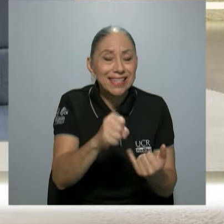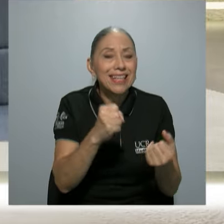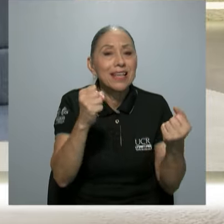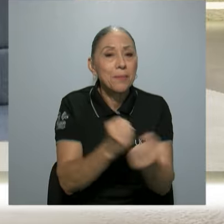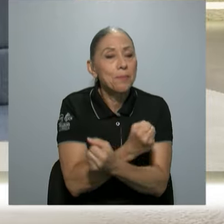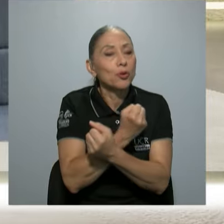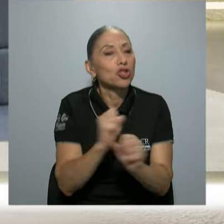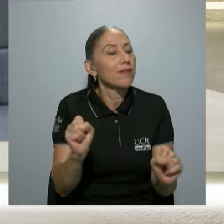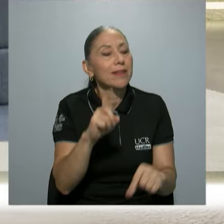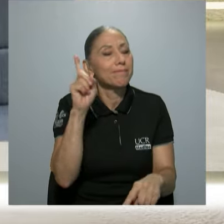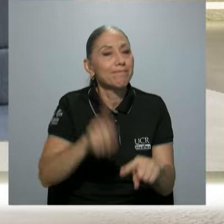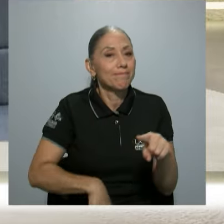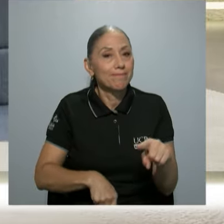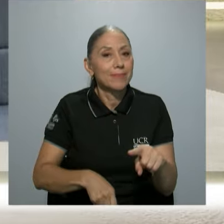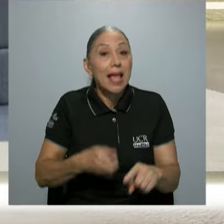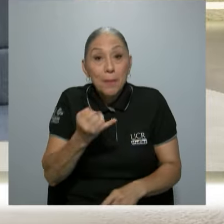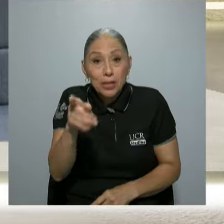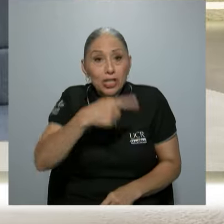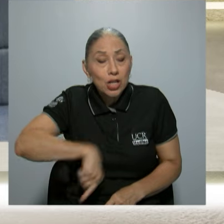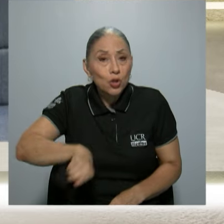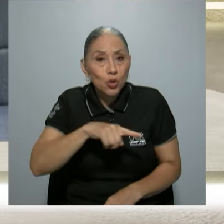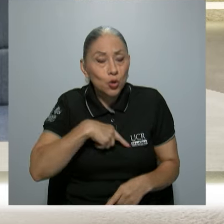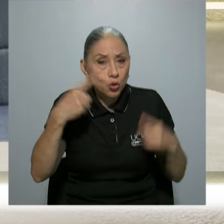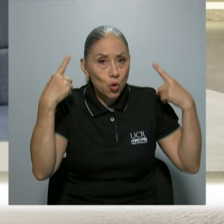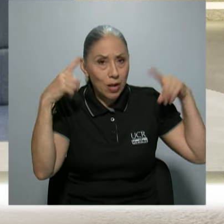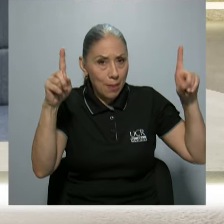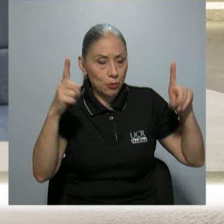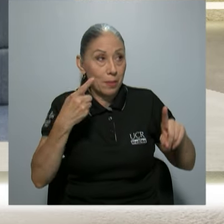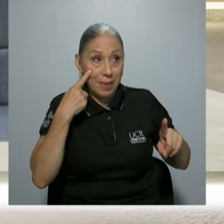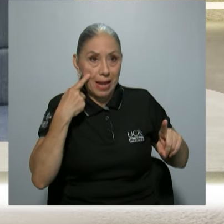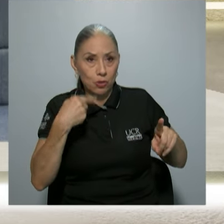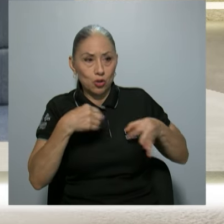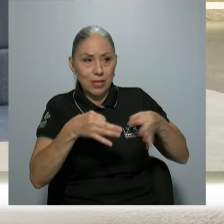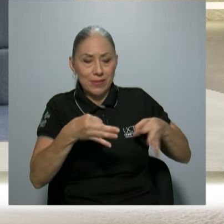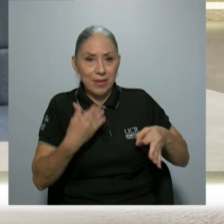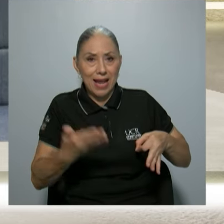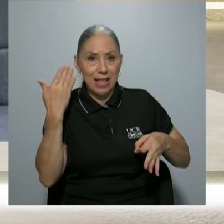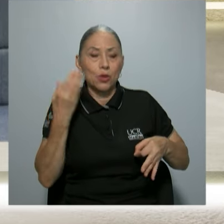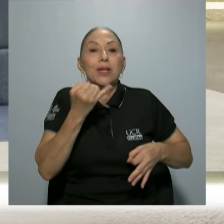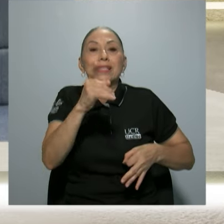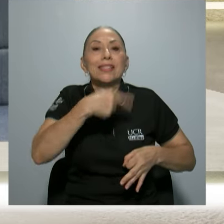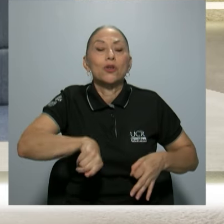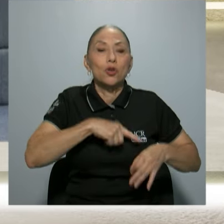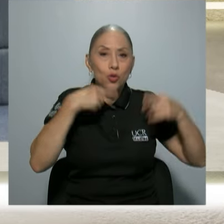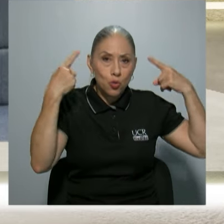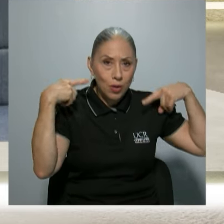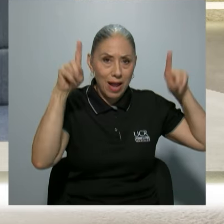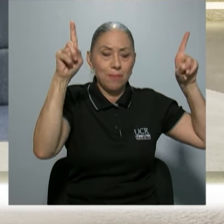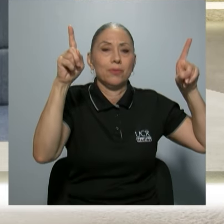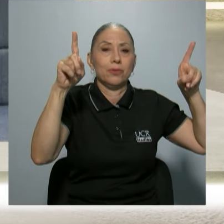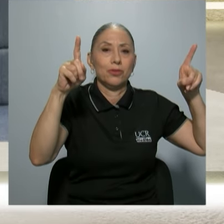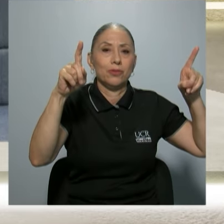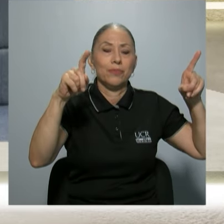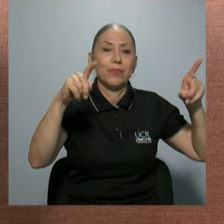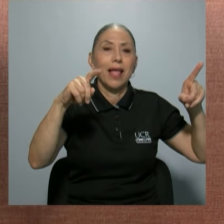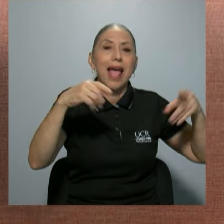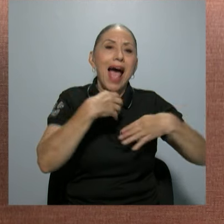logramos, y vea lo que yo estaba explicando, si logramos hacer el proyecto, todas las